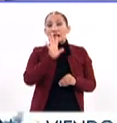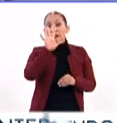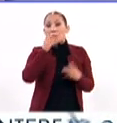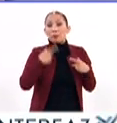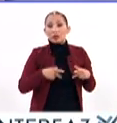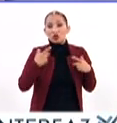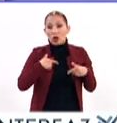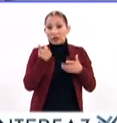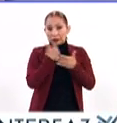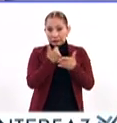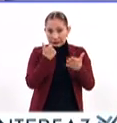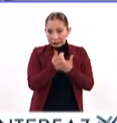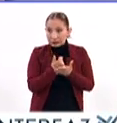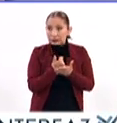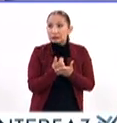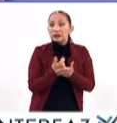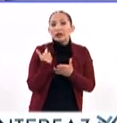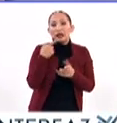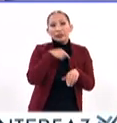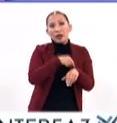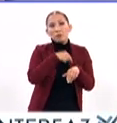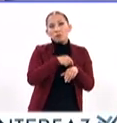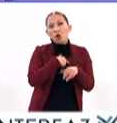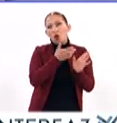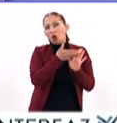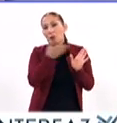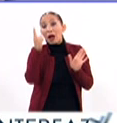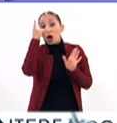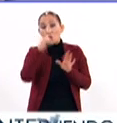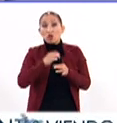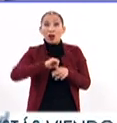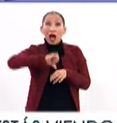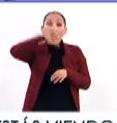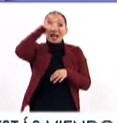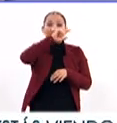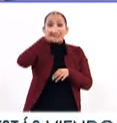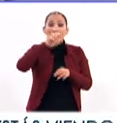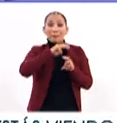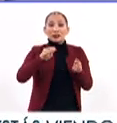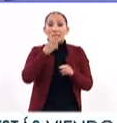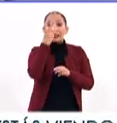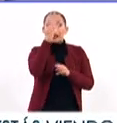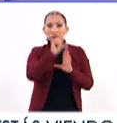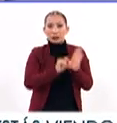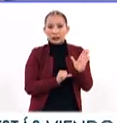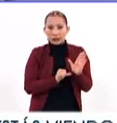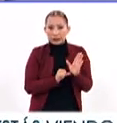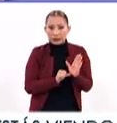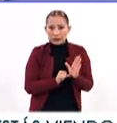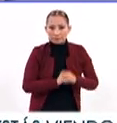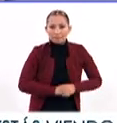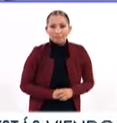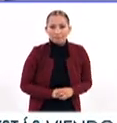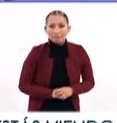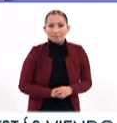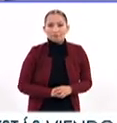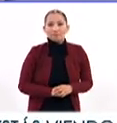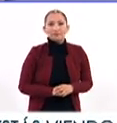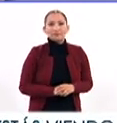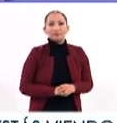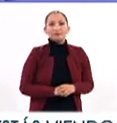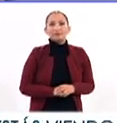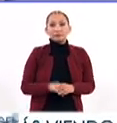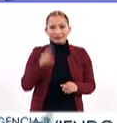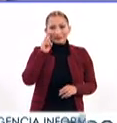45 personas más o menos, y el plazo de entrega que damos para una asta bandera de 100 metros es de 3 meses. 3 meses. Claro.